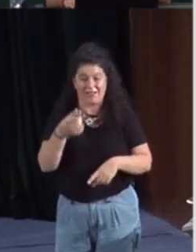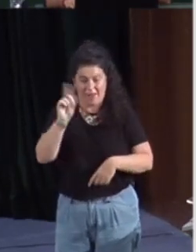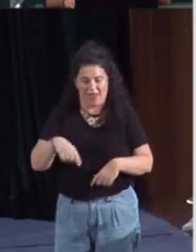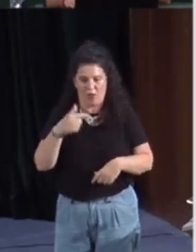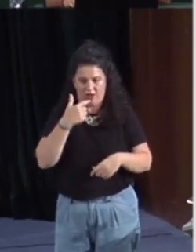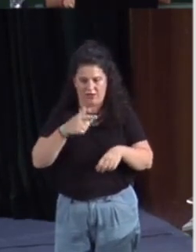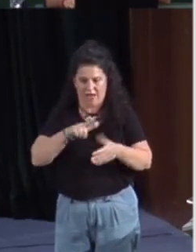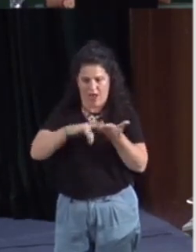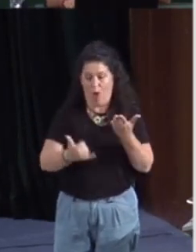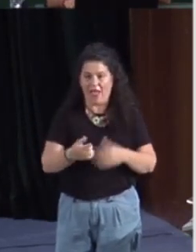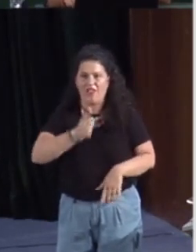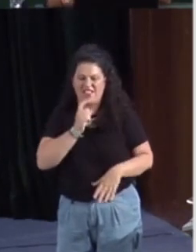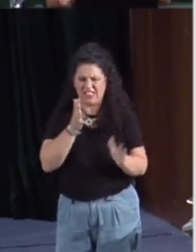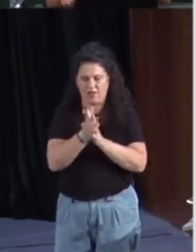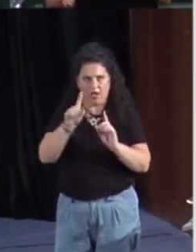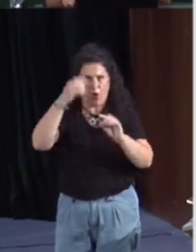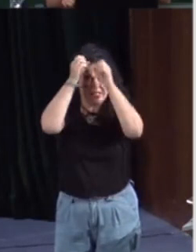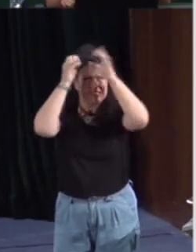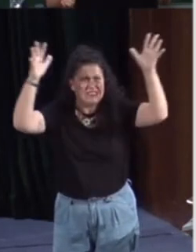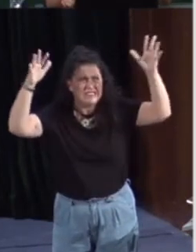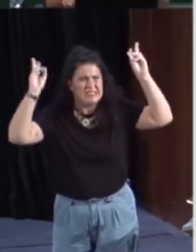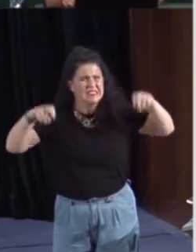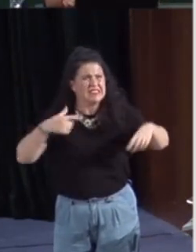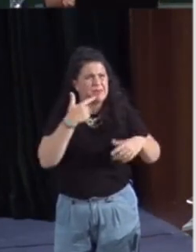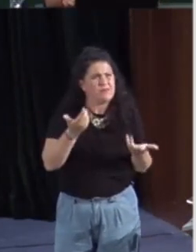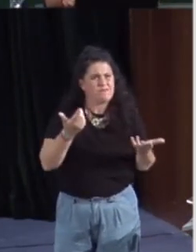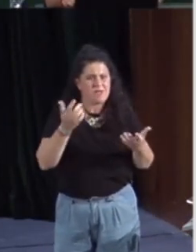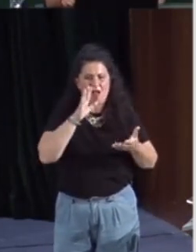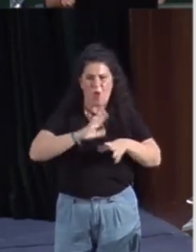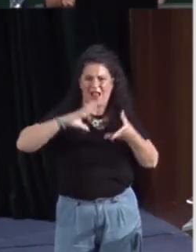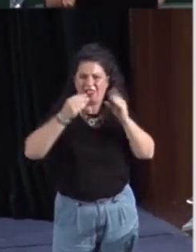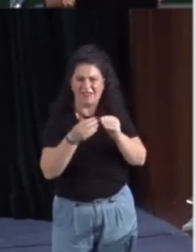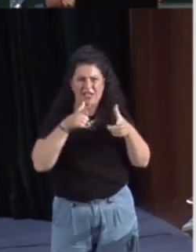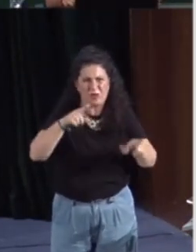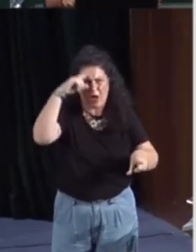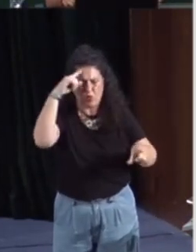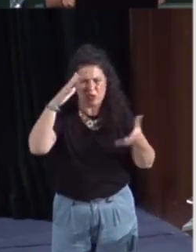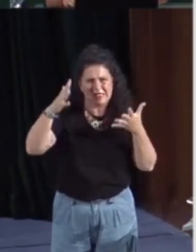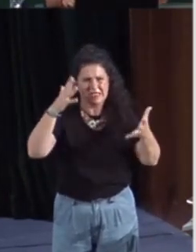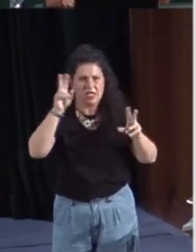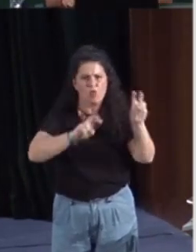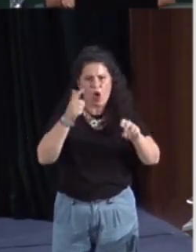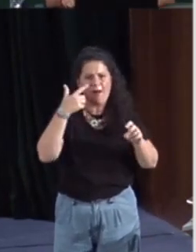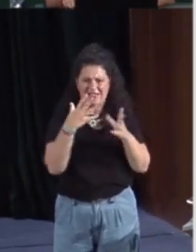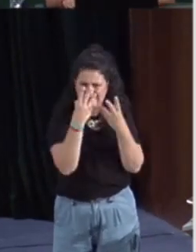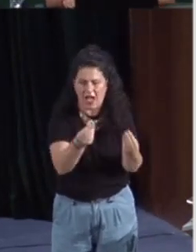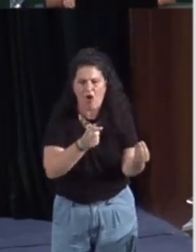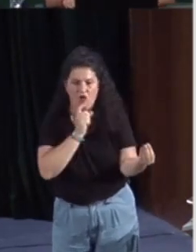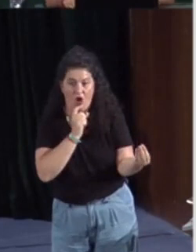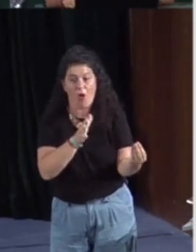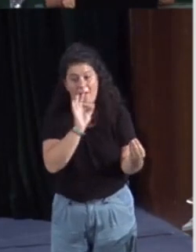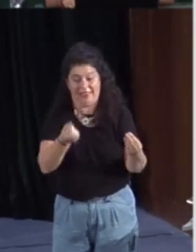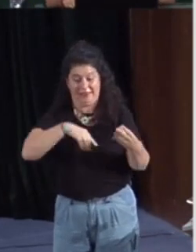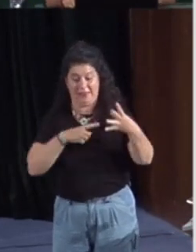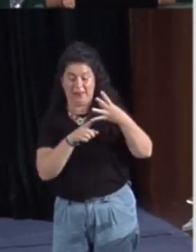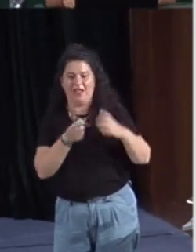personas sordas y también a veces la terminología canaria, porque hay términos o ubicaciones que aparecen en las